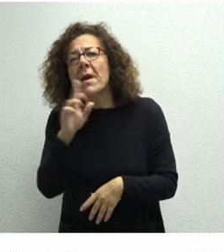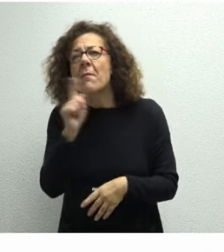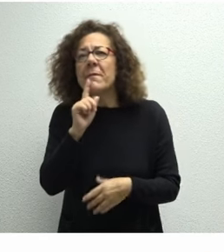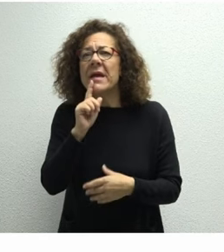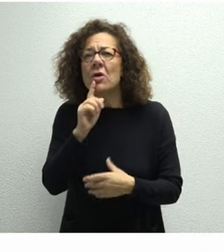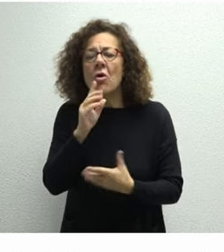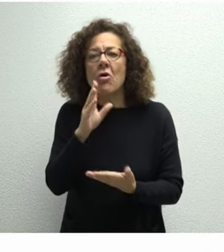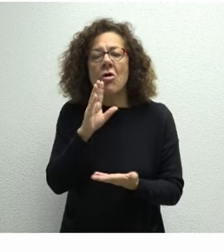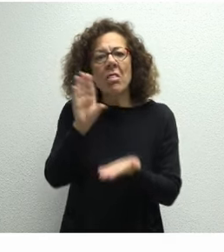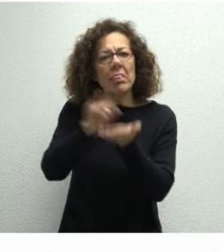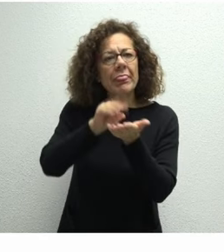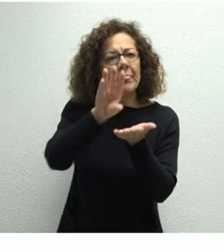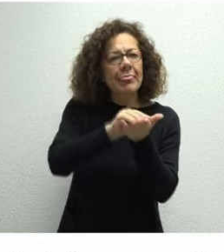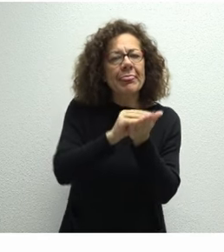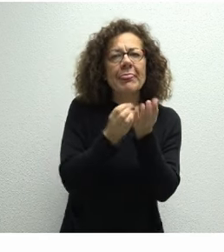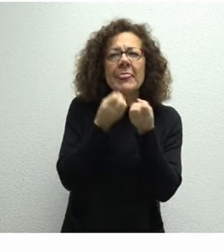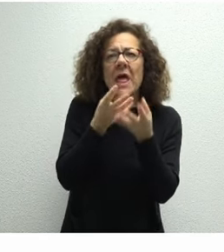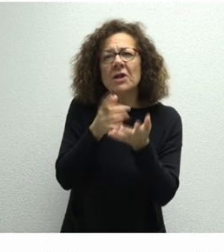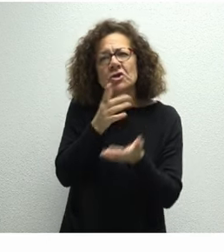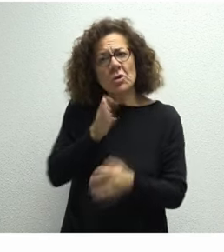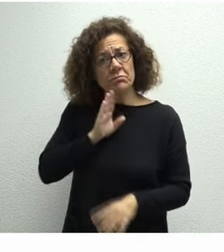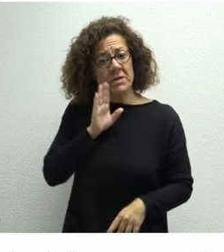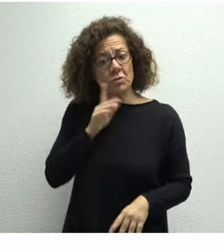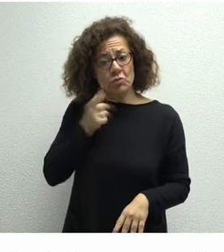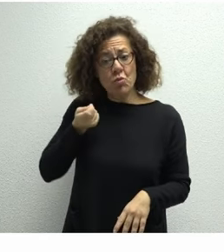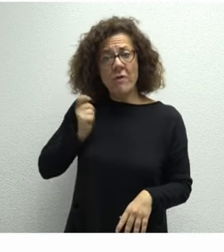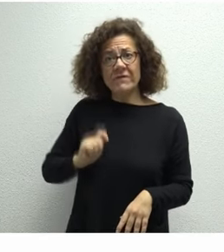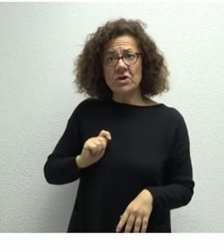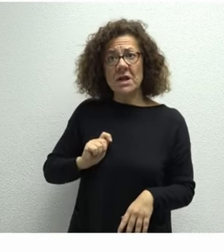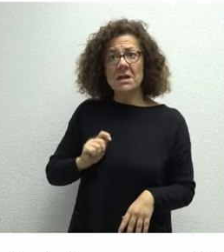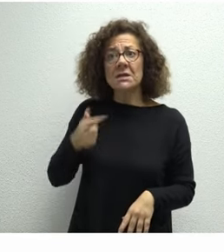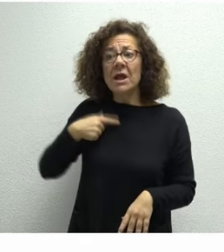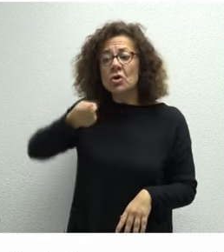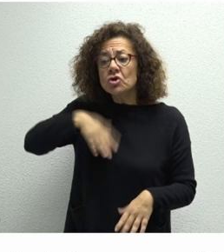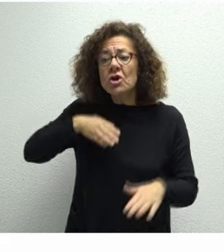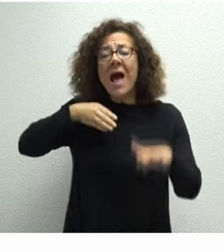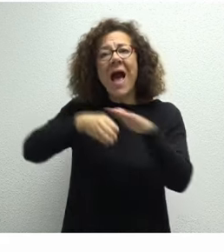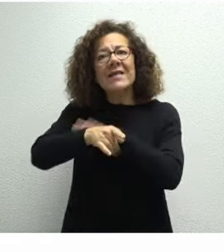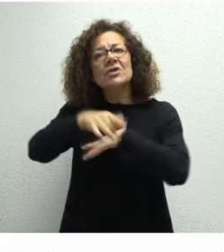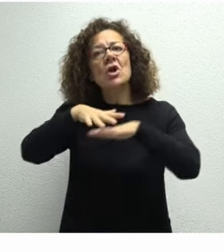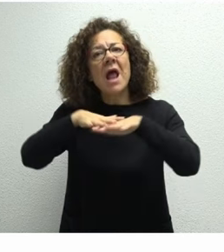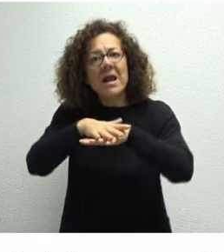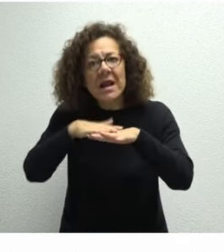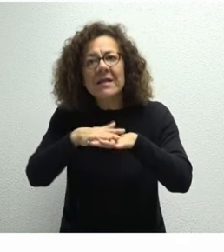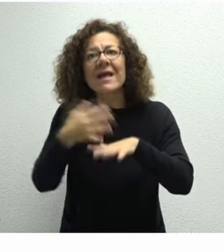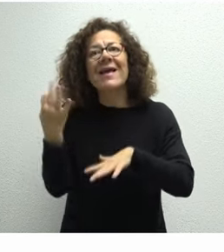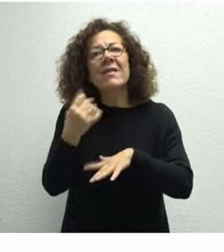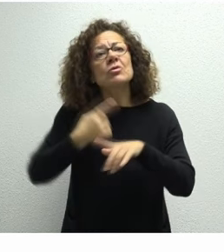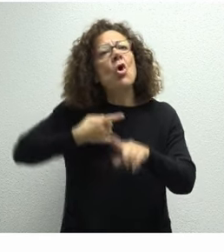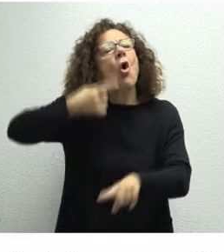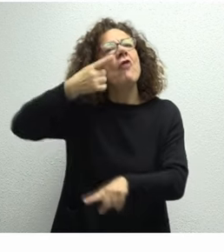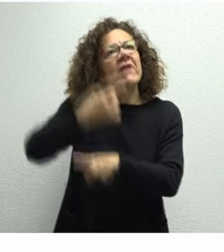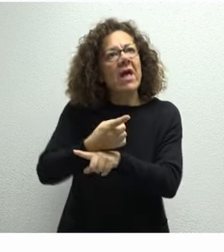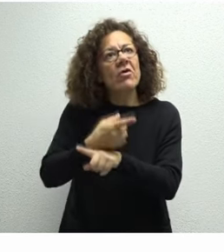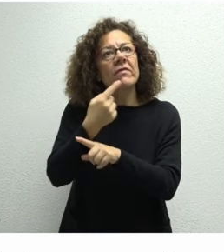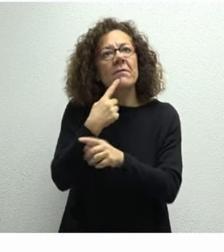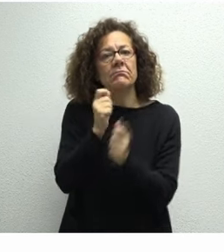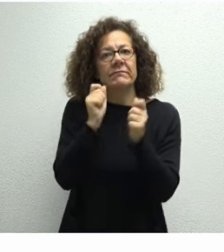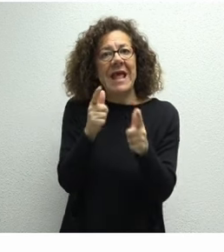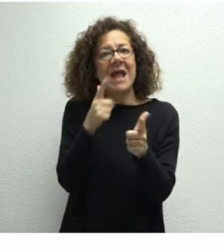recogen datos por parte de los propios profesionales que tenemos acceso a la red y que coloc tenemos la obligación de colocar un